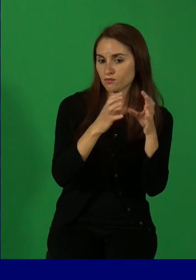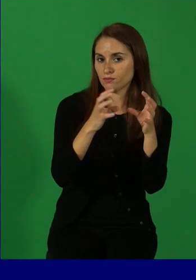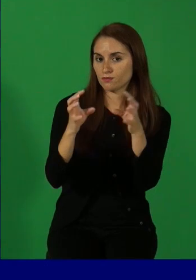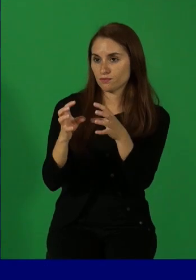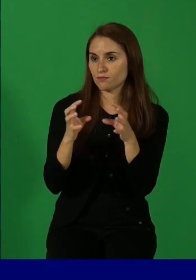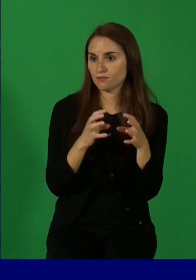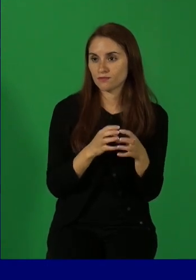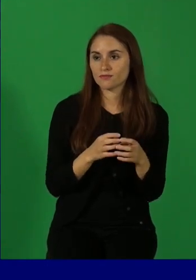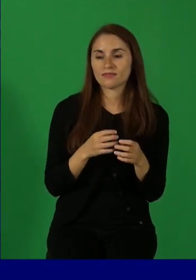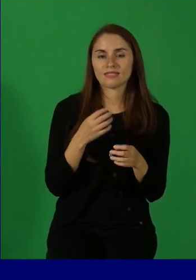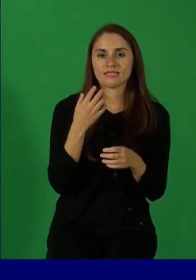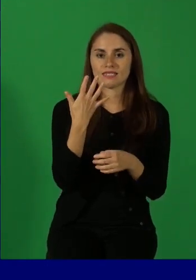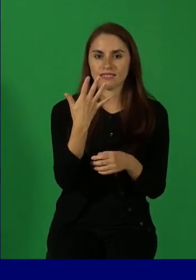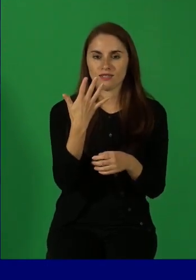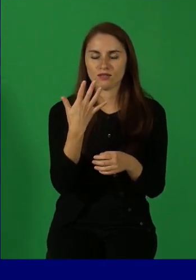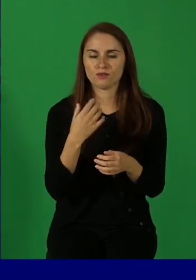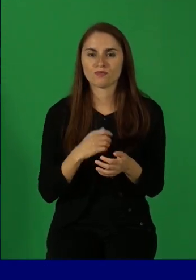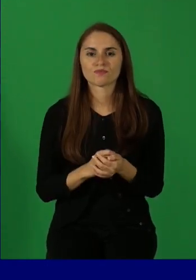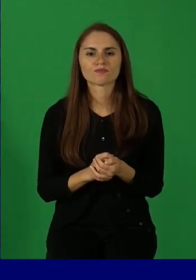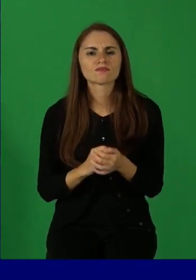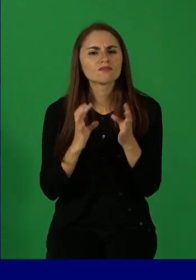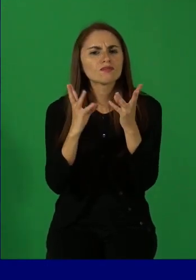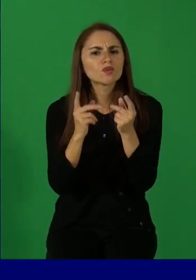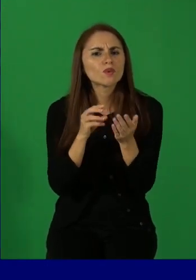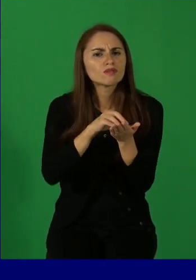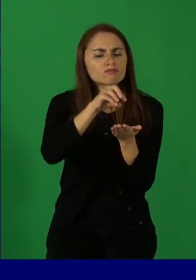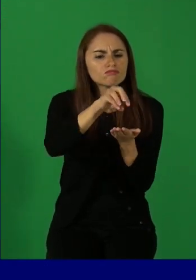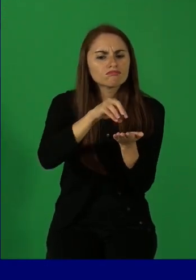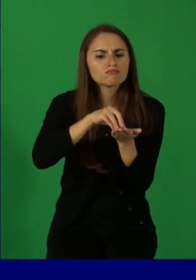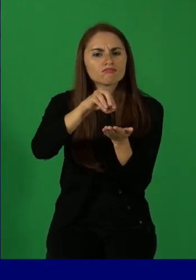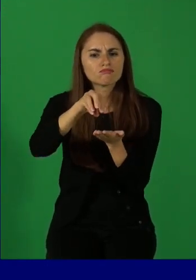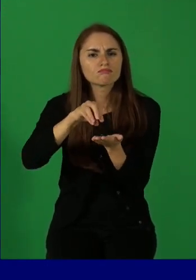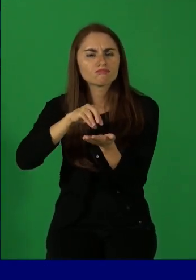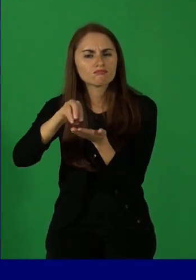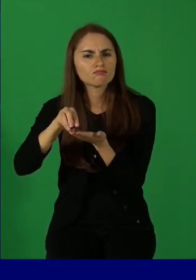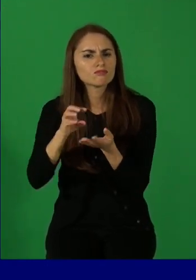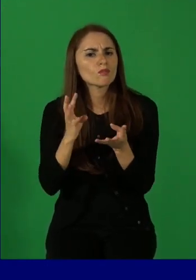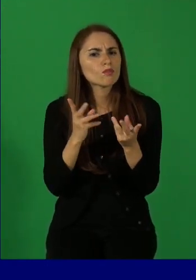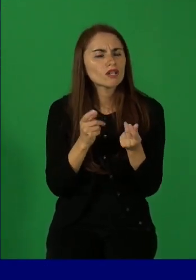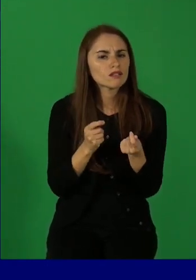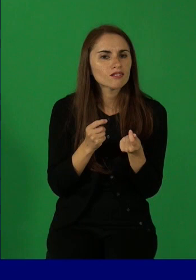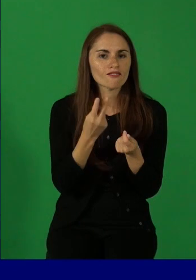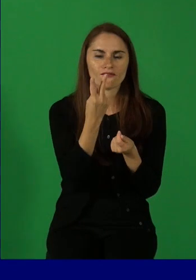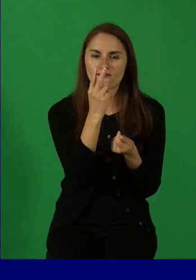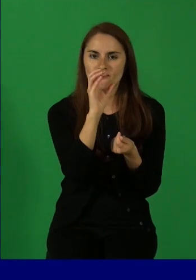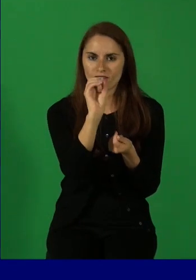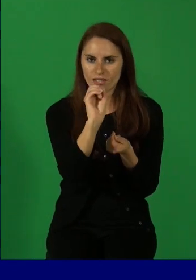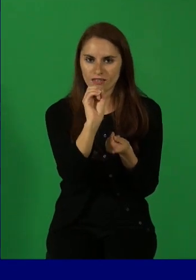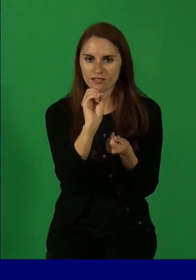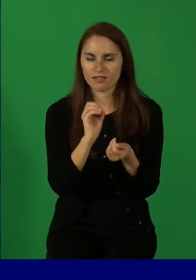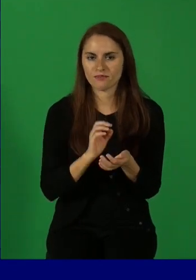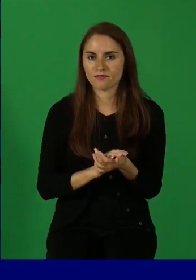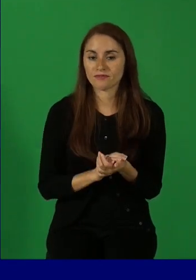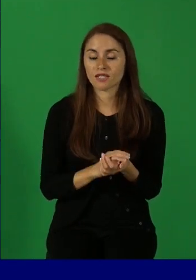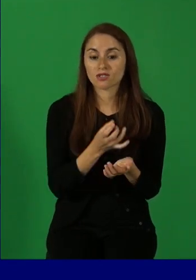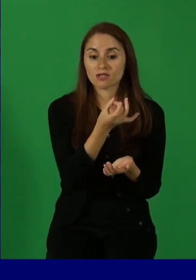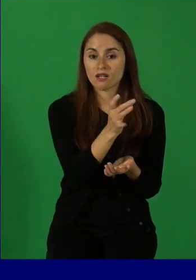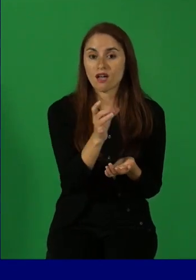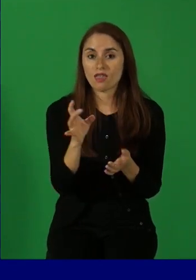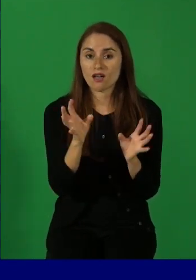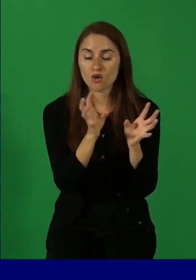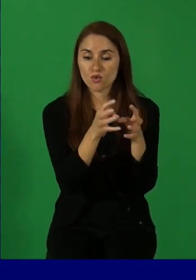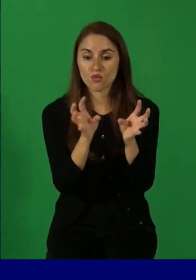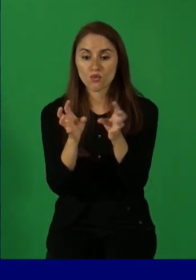representar. 4 y 5. ¿Y cuántos elementos entonces tenemos que repartir? 20. Que en cada